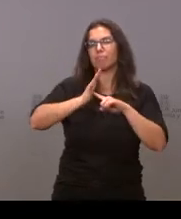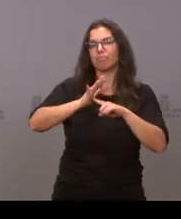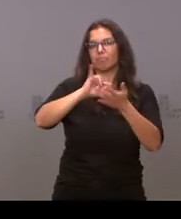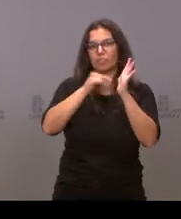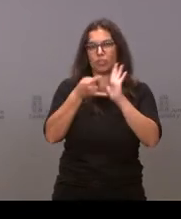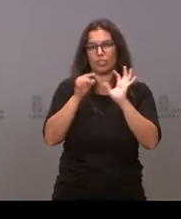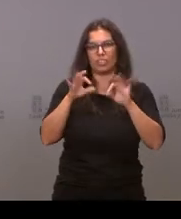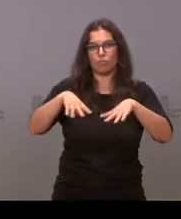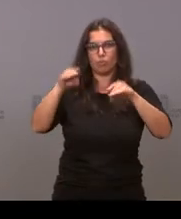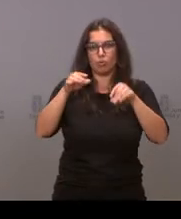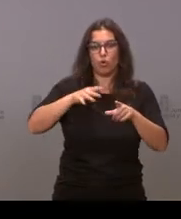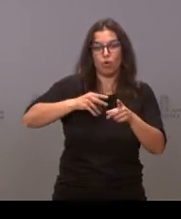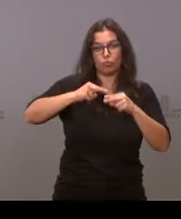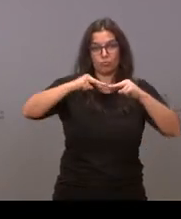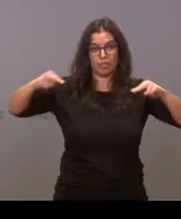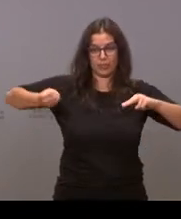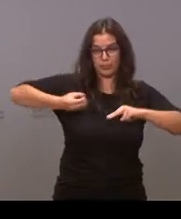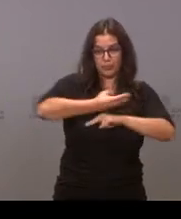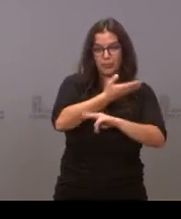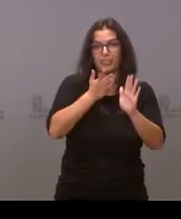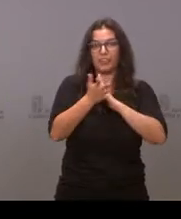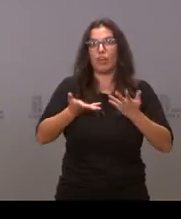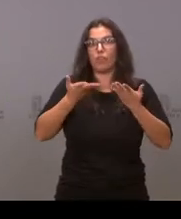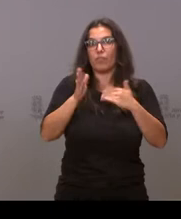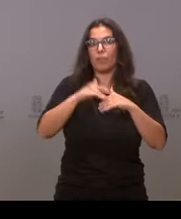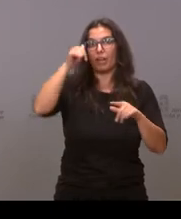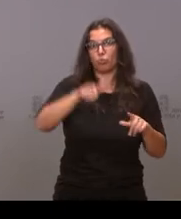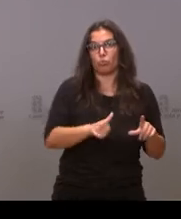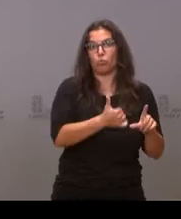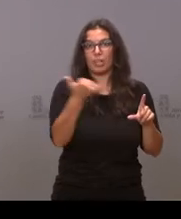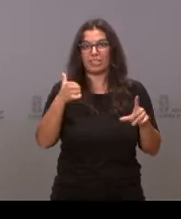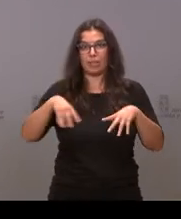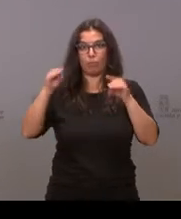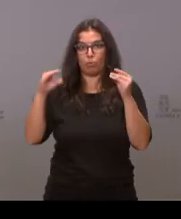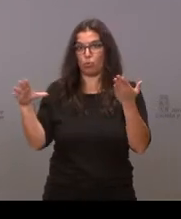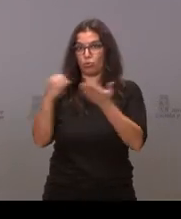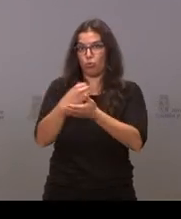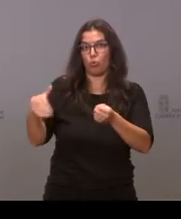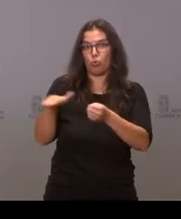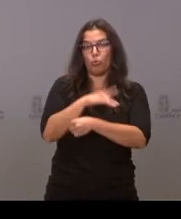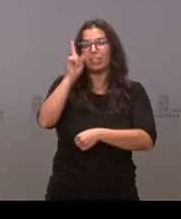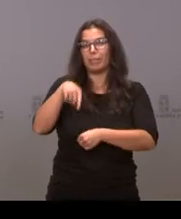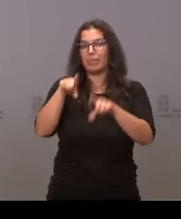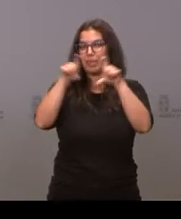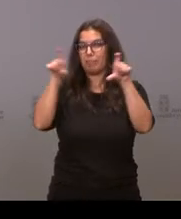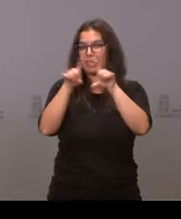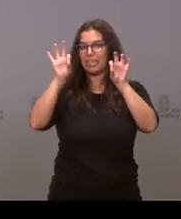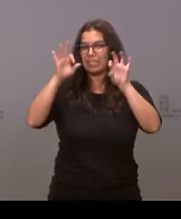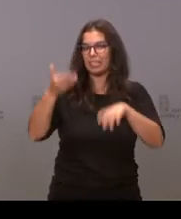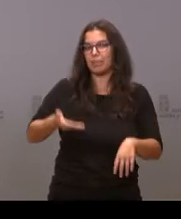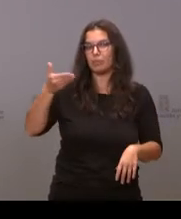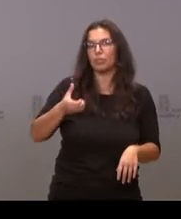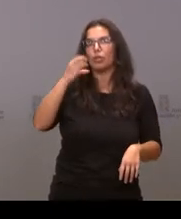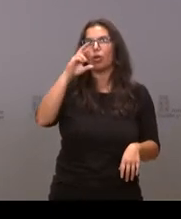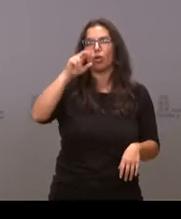un lado a toda la zona sureste de burgos y también servicio a una empresa muy importante en la de cronos